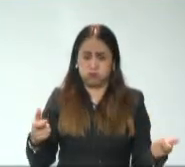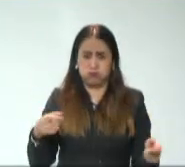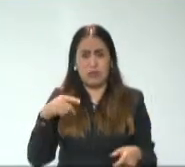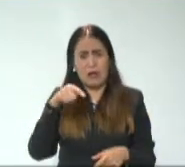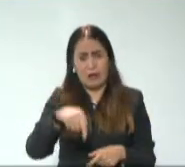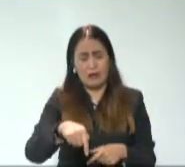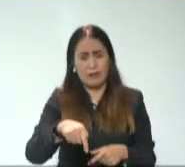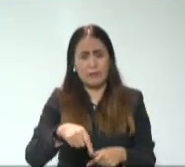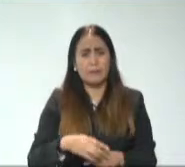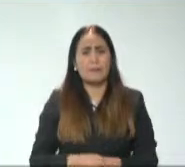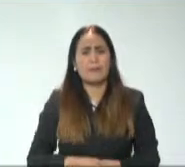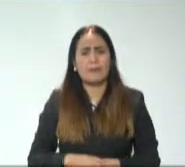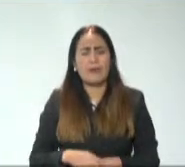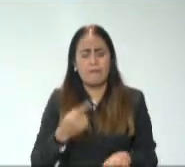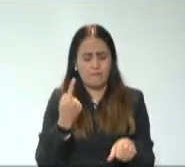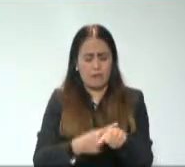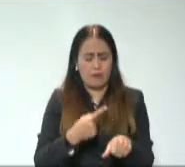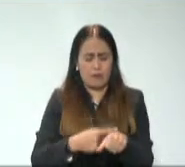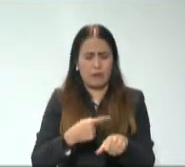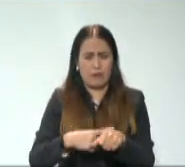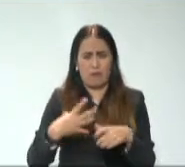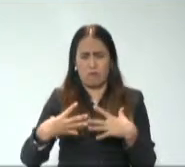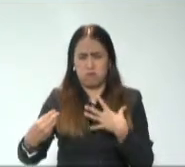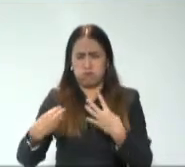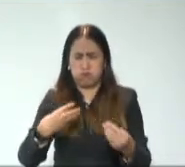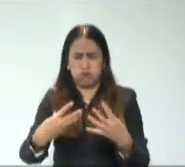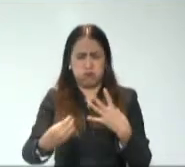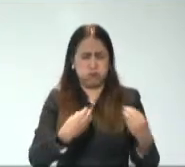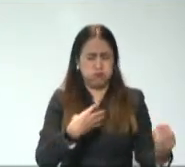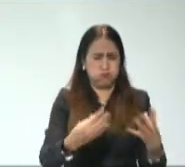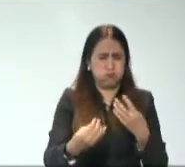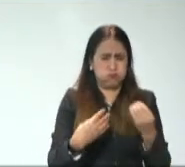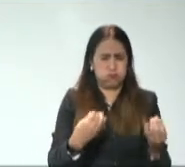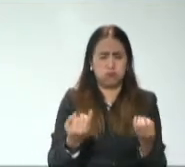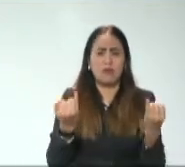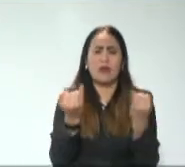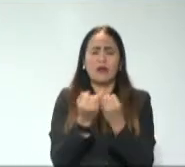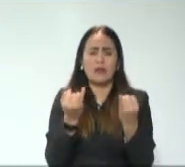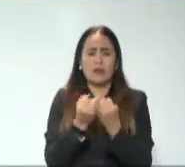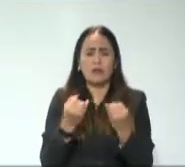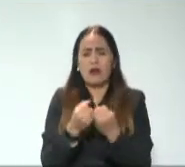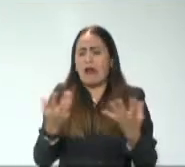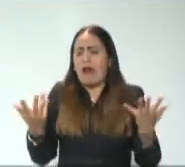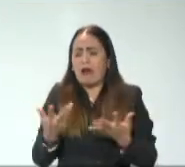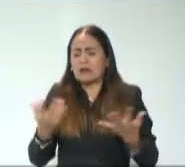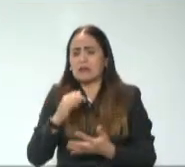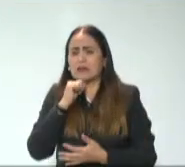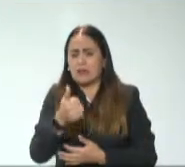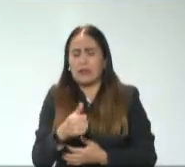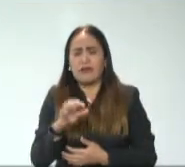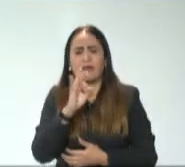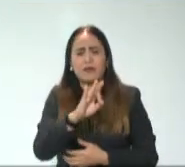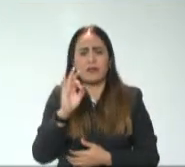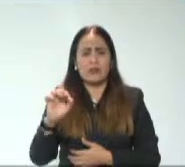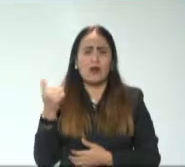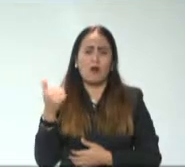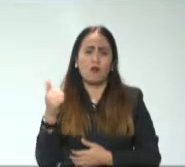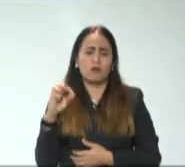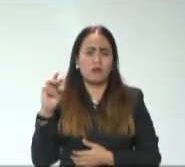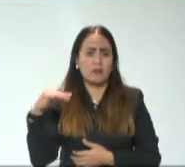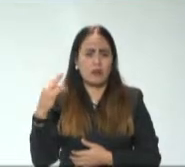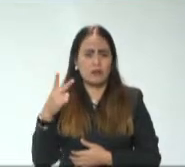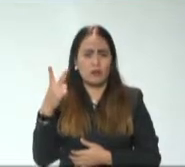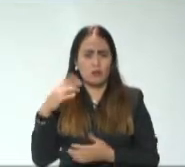de propagación y gravedad como la inacción el 11 de marzo del 2020 la